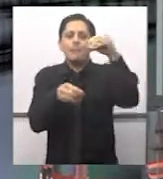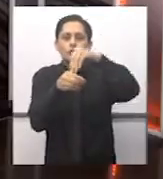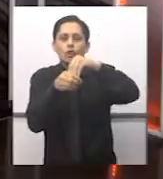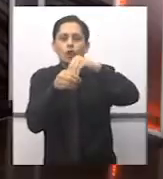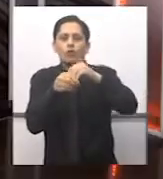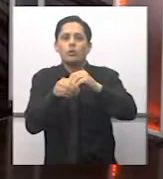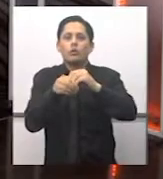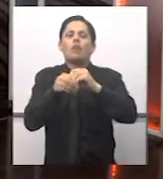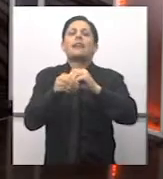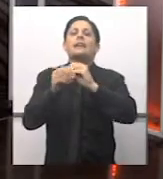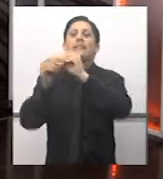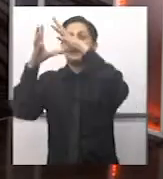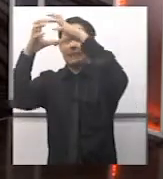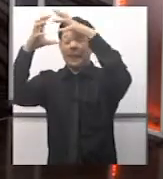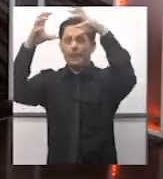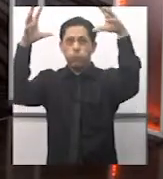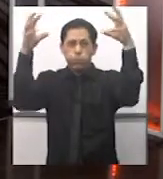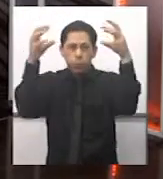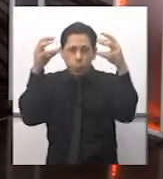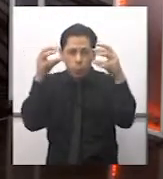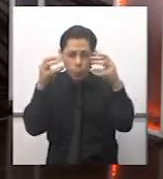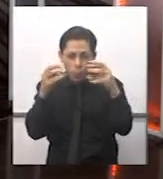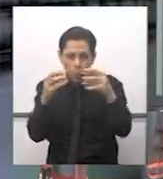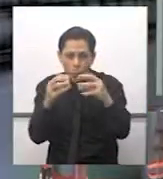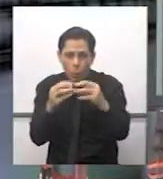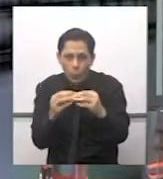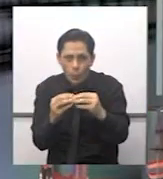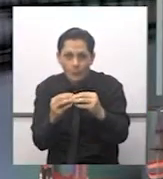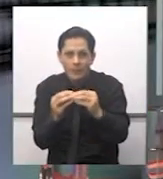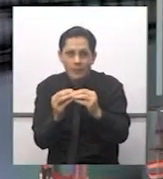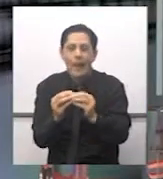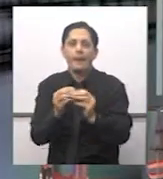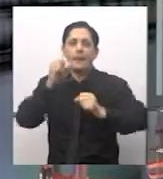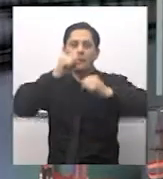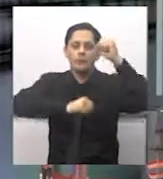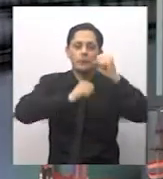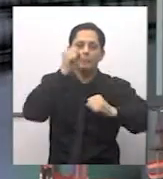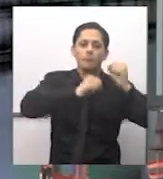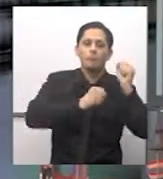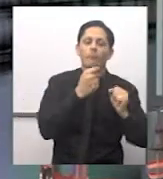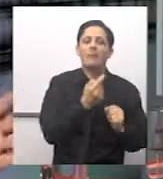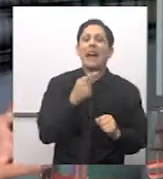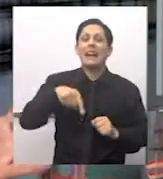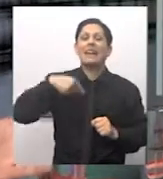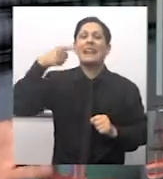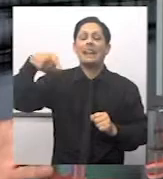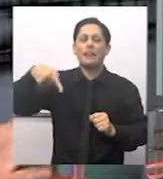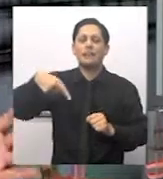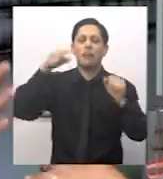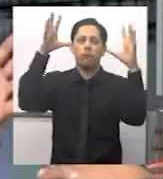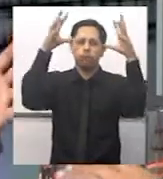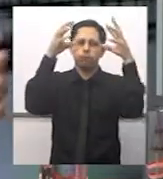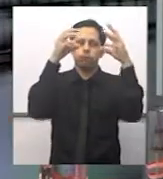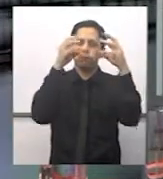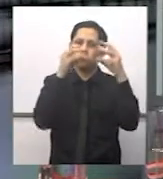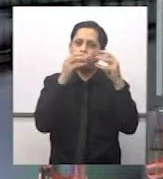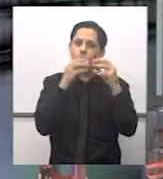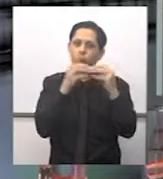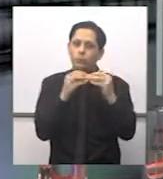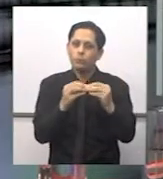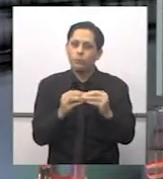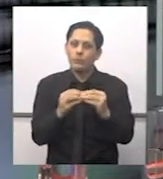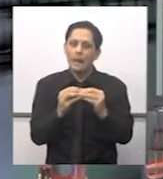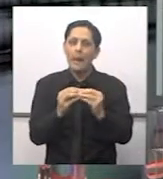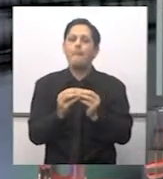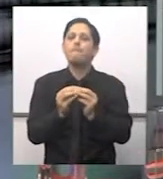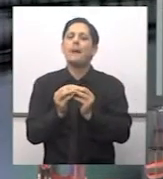Santiago, empezamos a restringir la actividad de las empresas a niveles muy bajos cada vez que las condiciones son malas. Y de ahí en más prácticamente no hemos